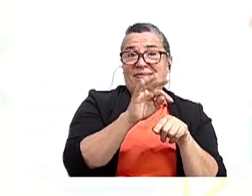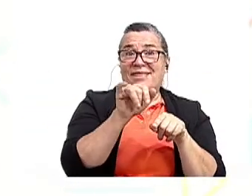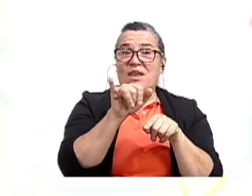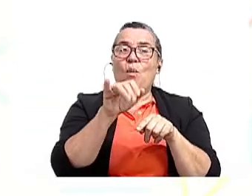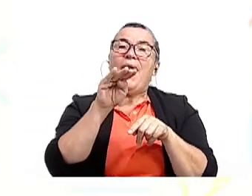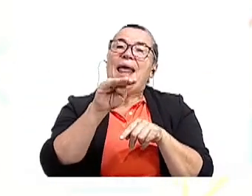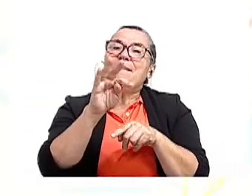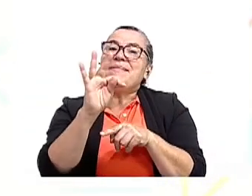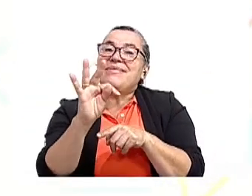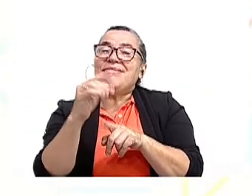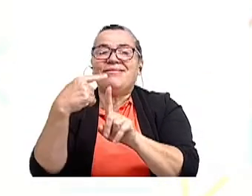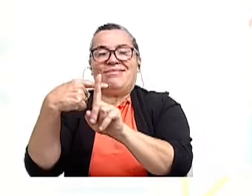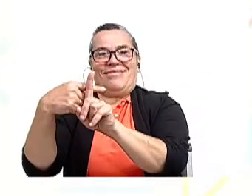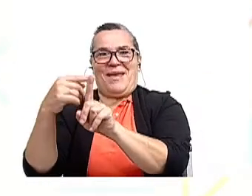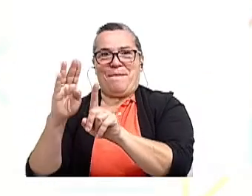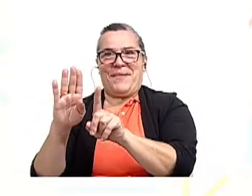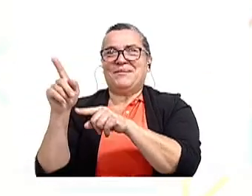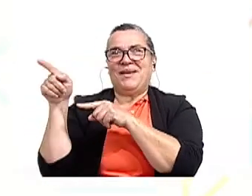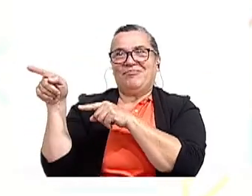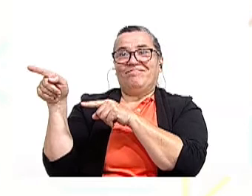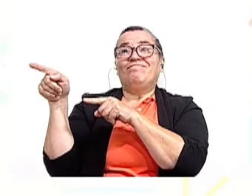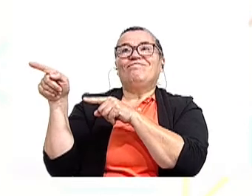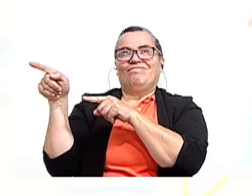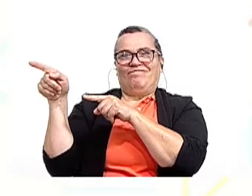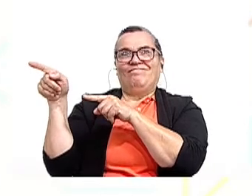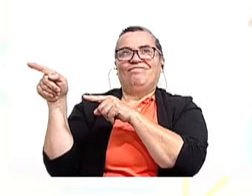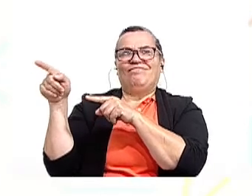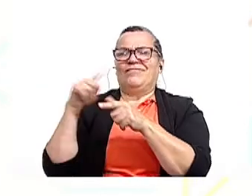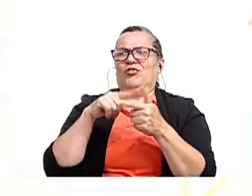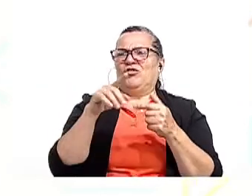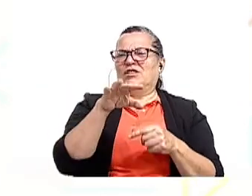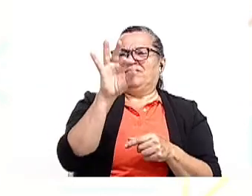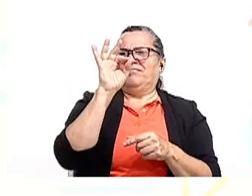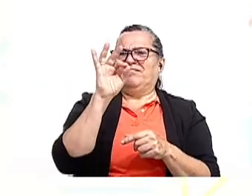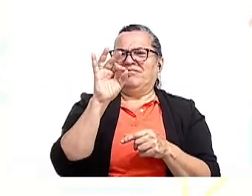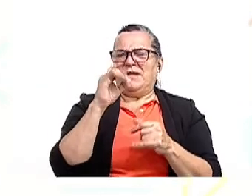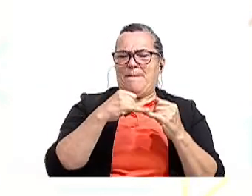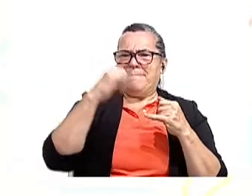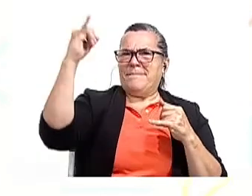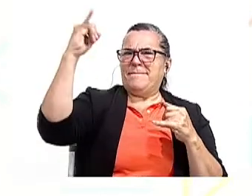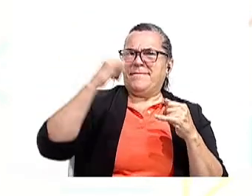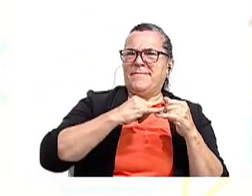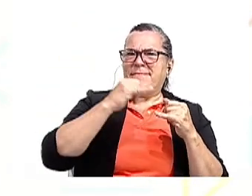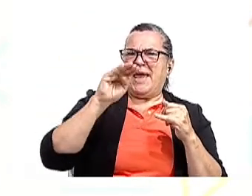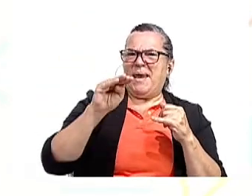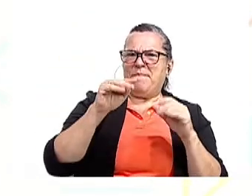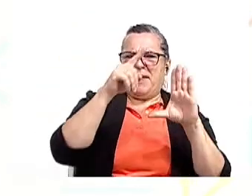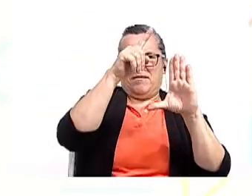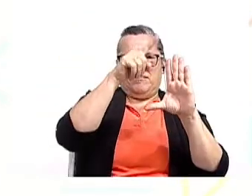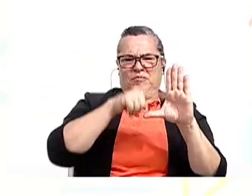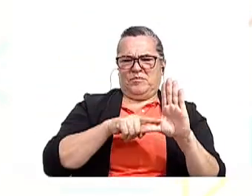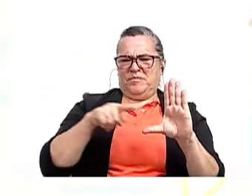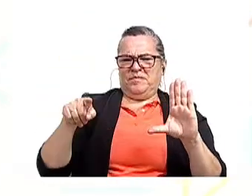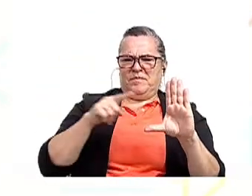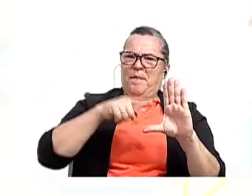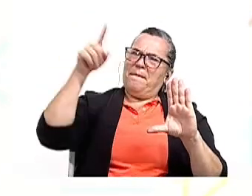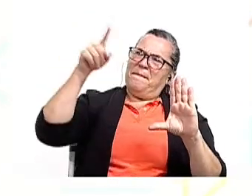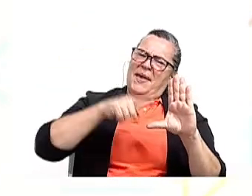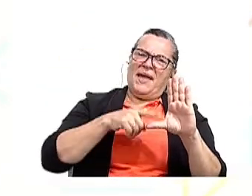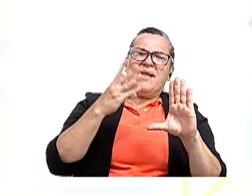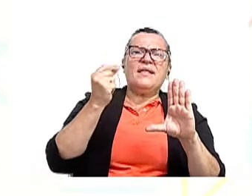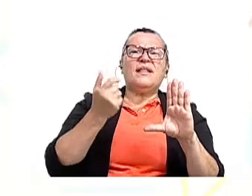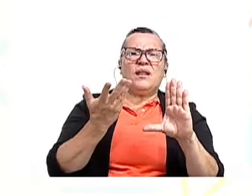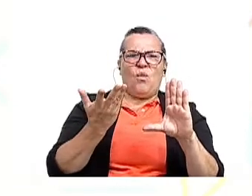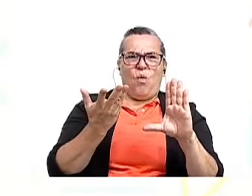b. Encontremos primeramente el valor de ¿quién? De la pendiente m. ¿Cómo? Vamos a darnos dos